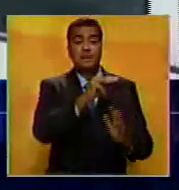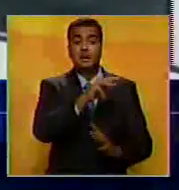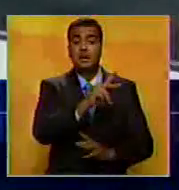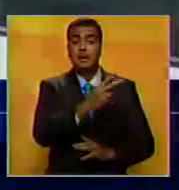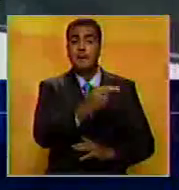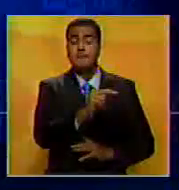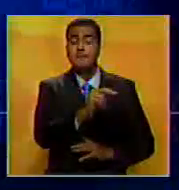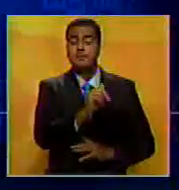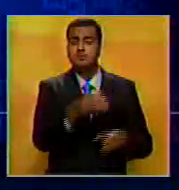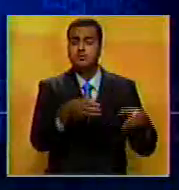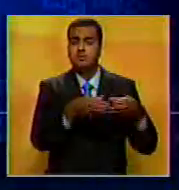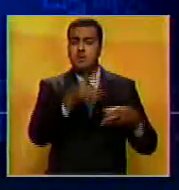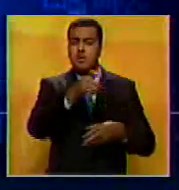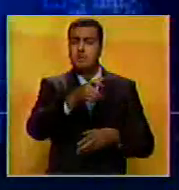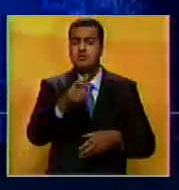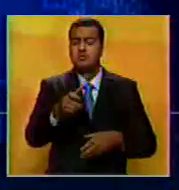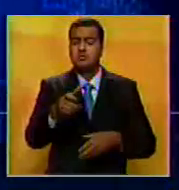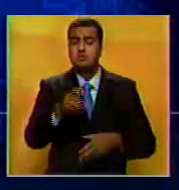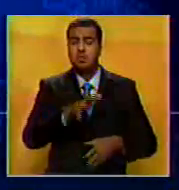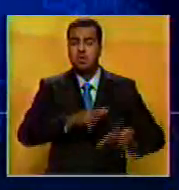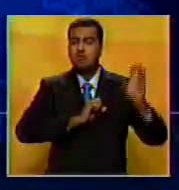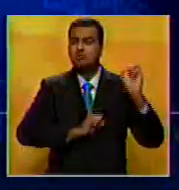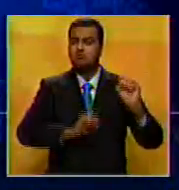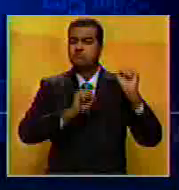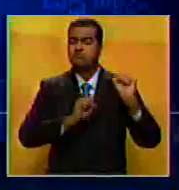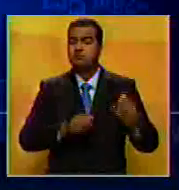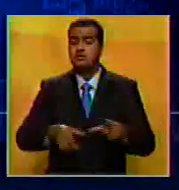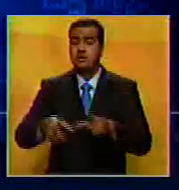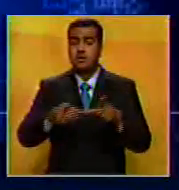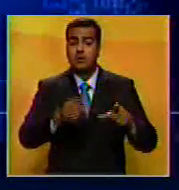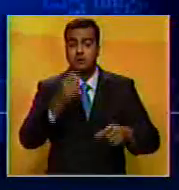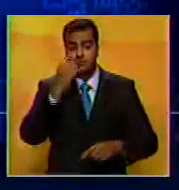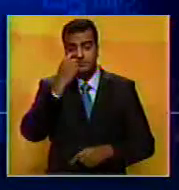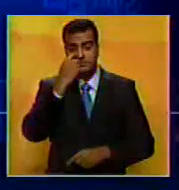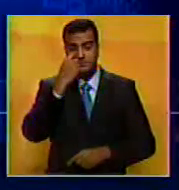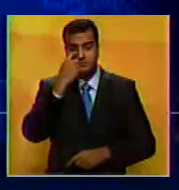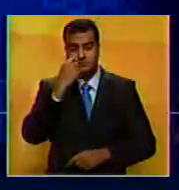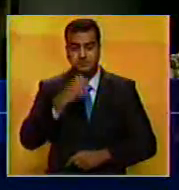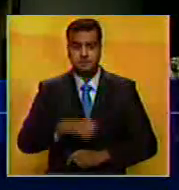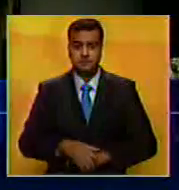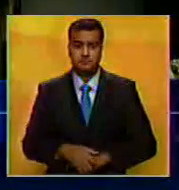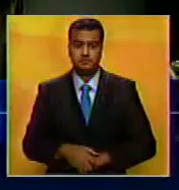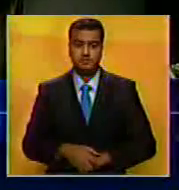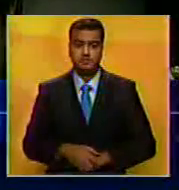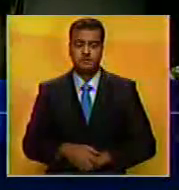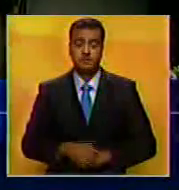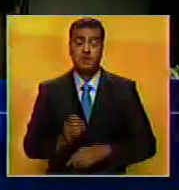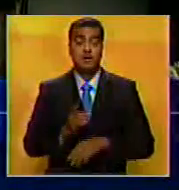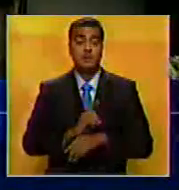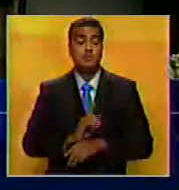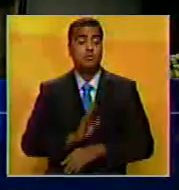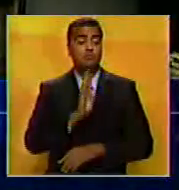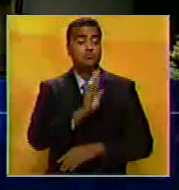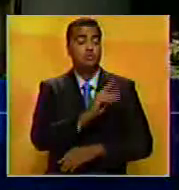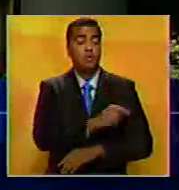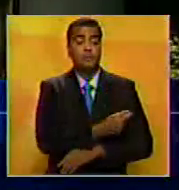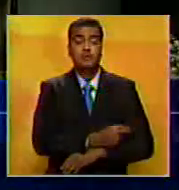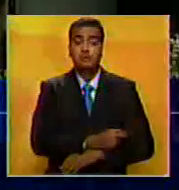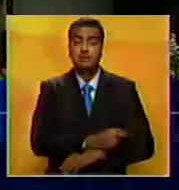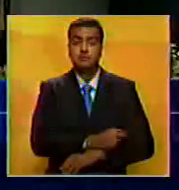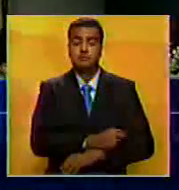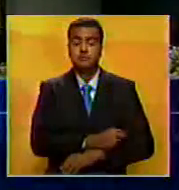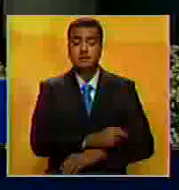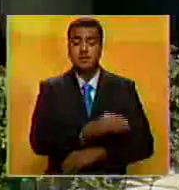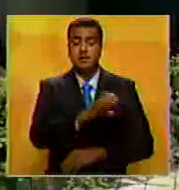Peña, mientras un grupo de personas se encontraba manifestando en las adyacencias del lugar. Ochoa inmediatamente fue trasladado a la ciudad hospitalaria